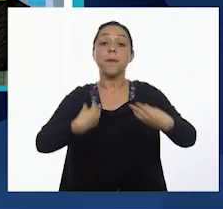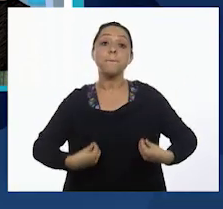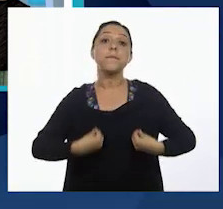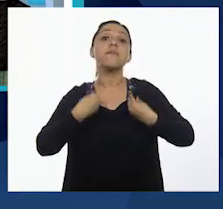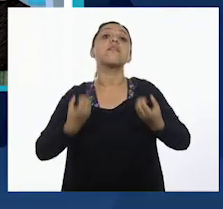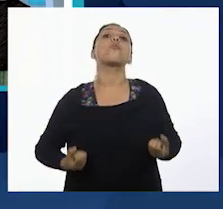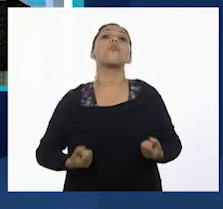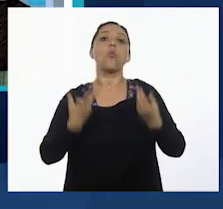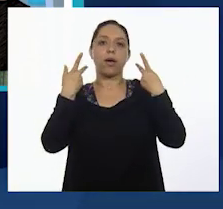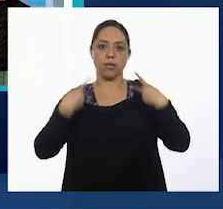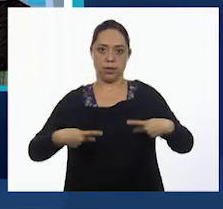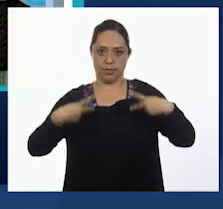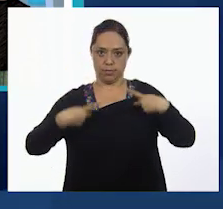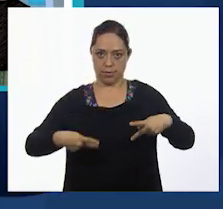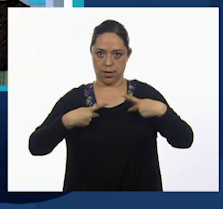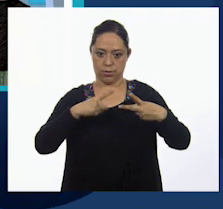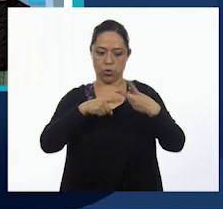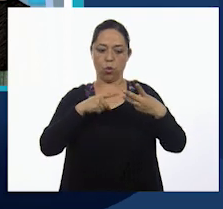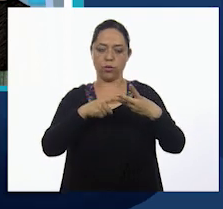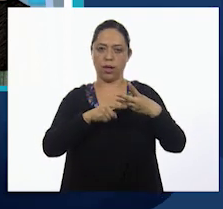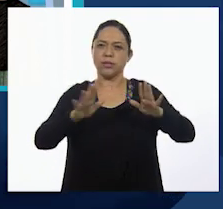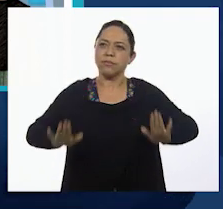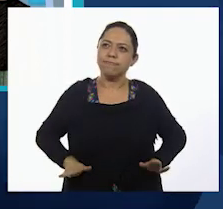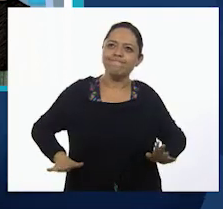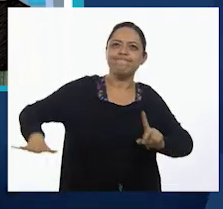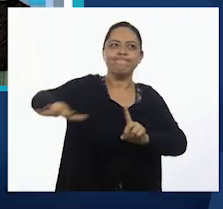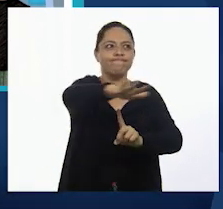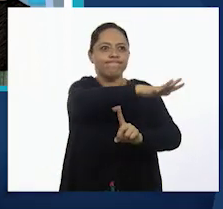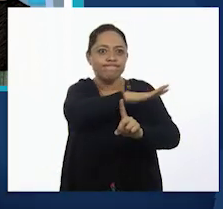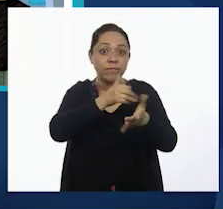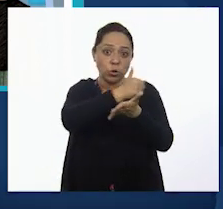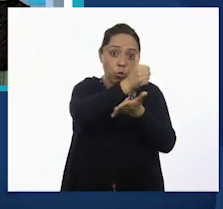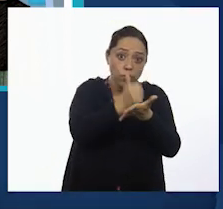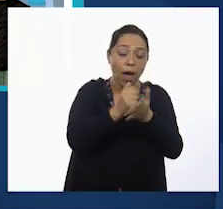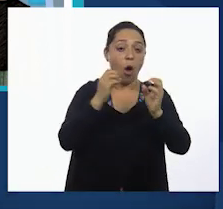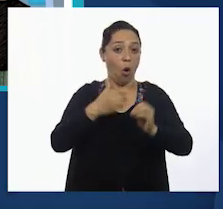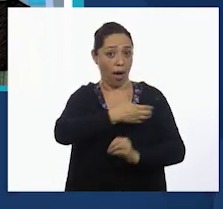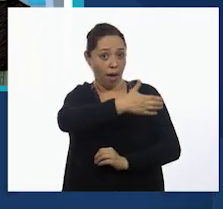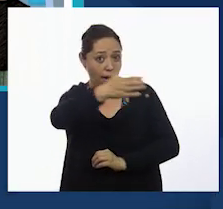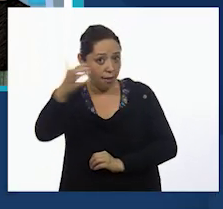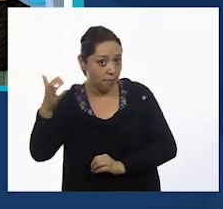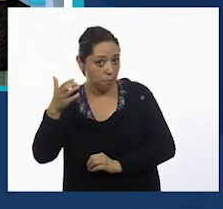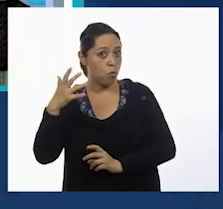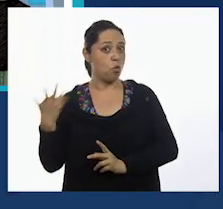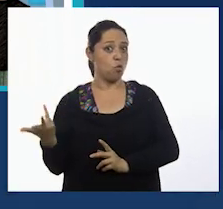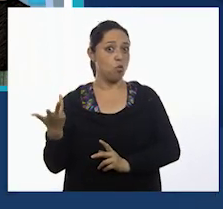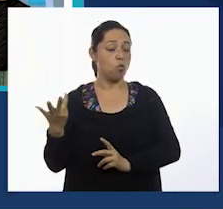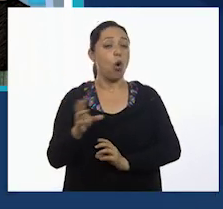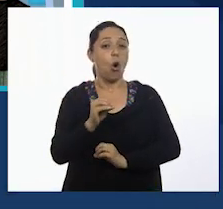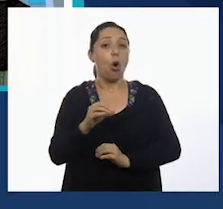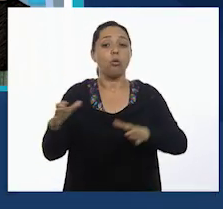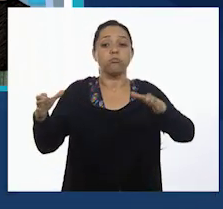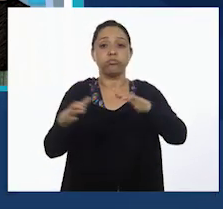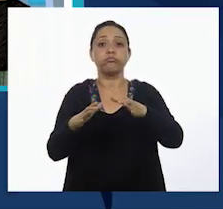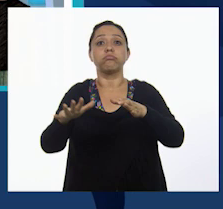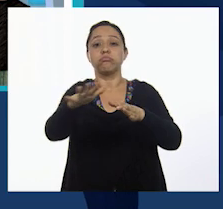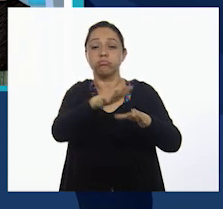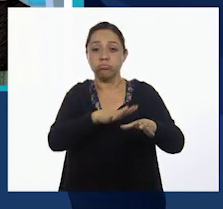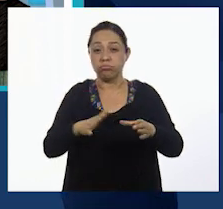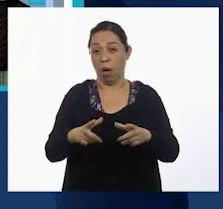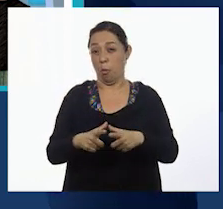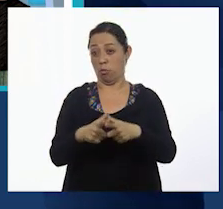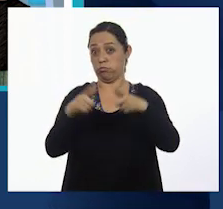hay, cuáles son sus características, si es urbana, rural, que es alguna población con alta densidad o